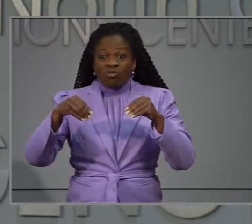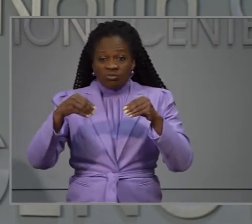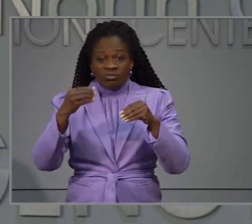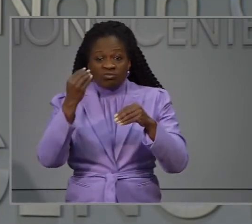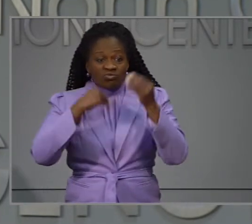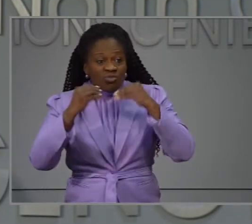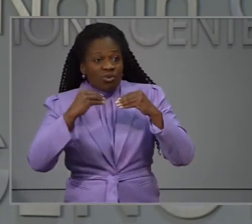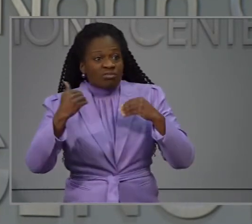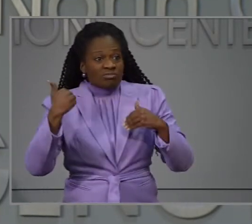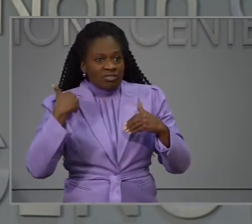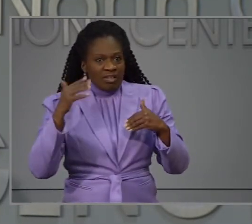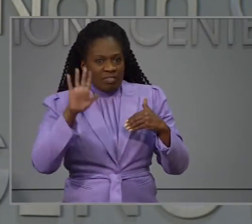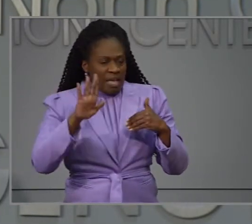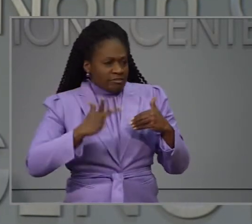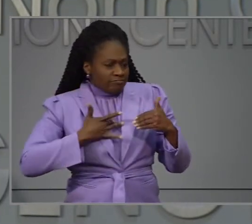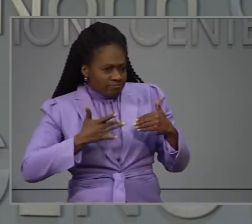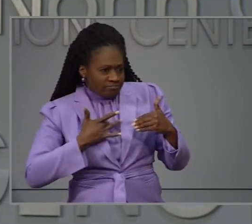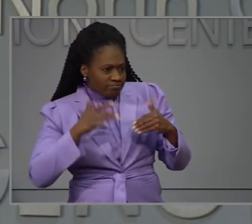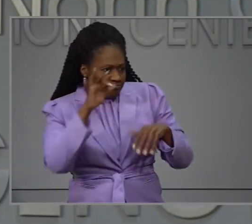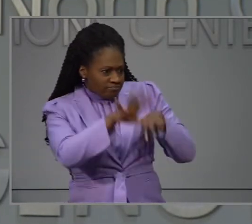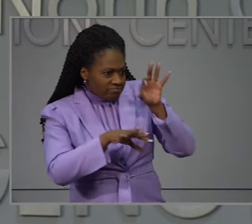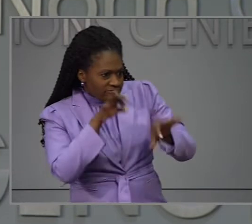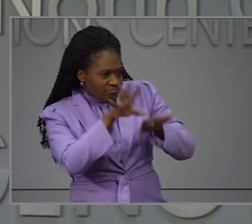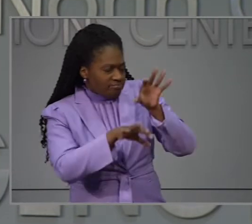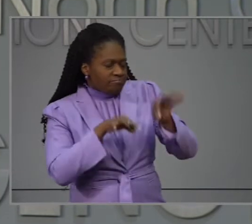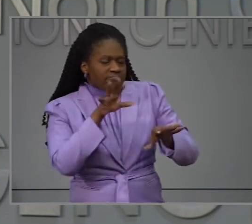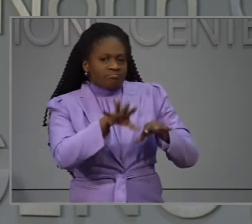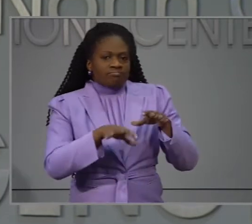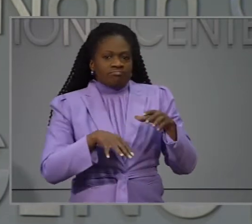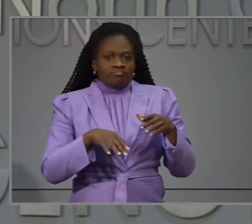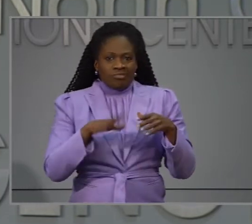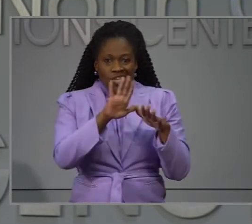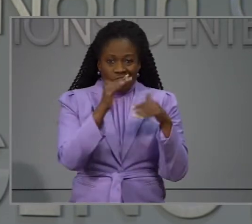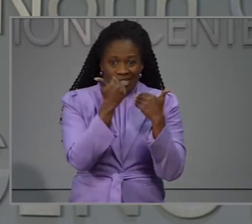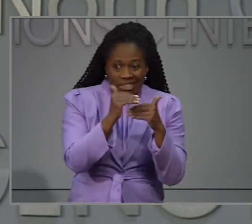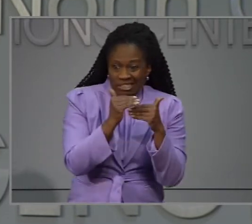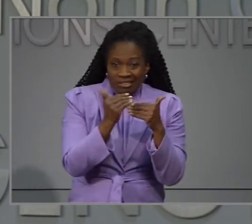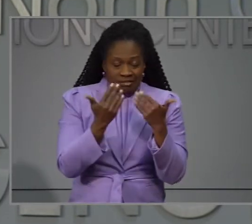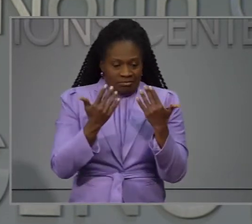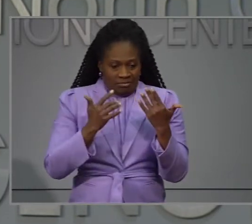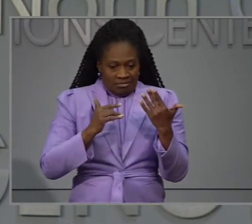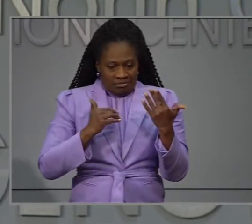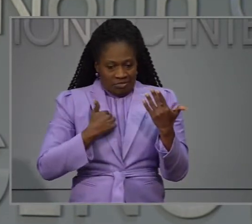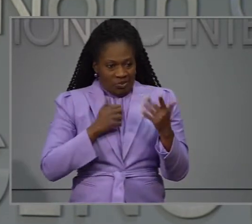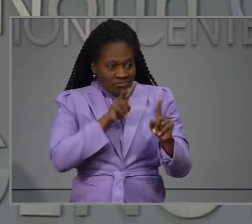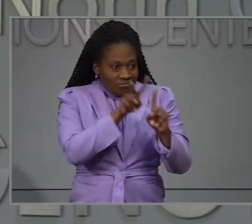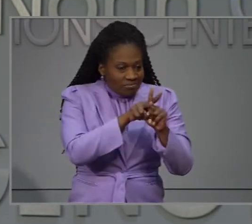hablado con casi todas las cadenas de m super mente supermercados